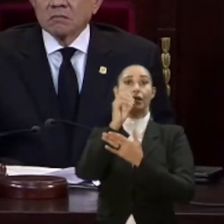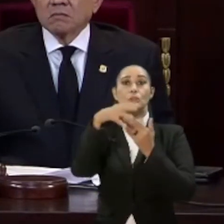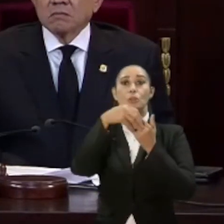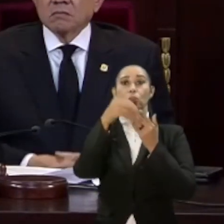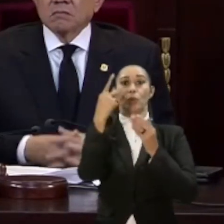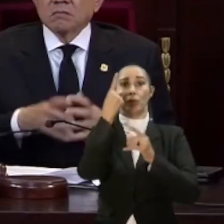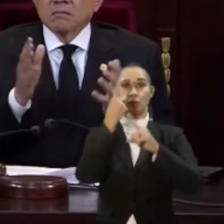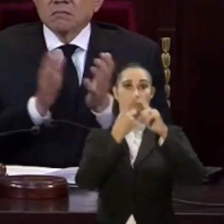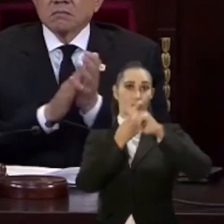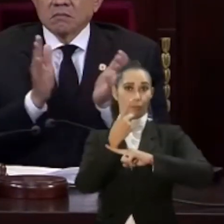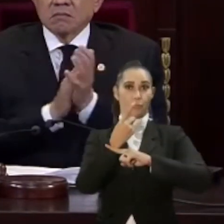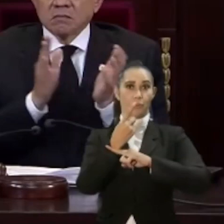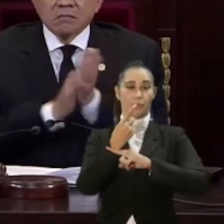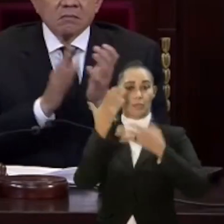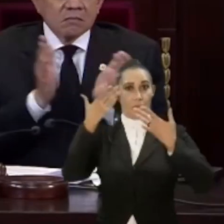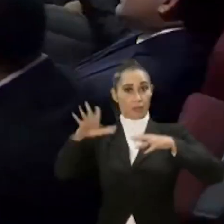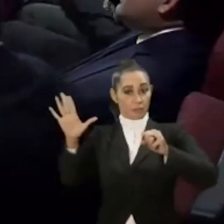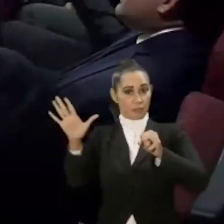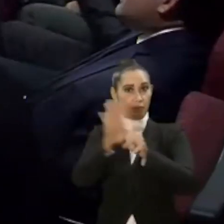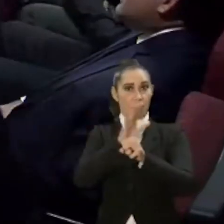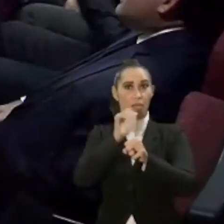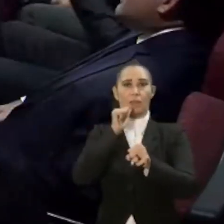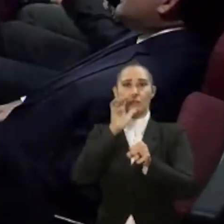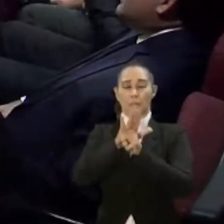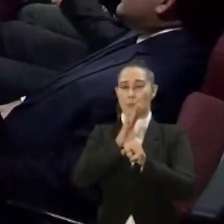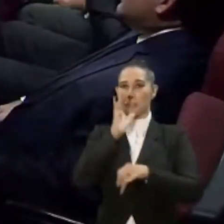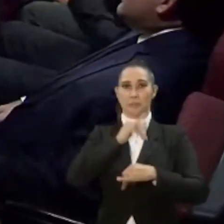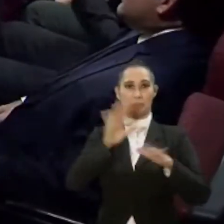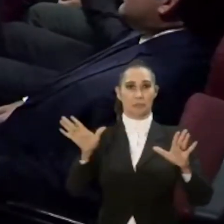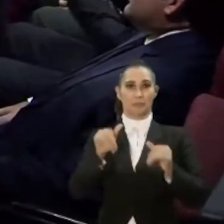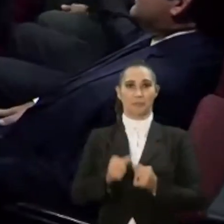mes, dando así cumplimiento a nuestra promesa.